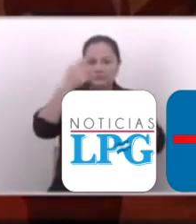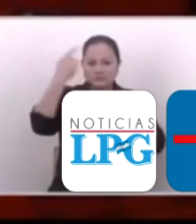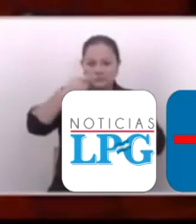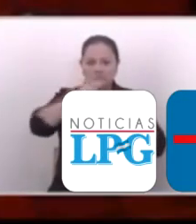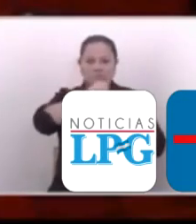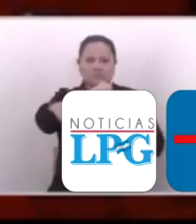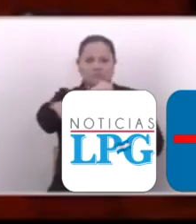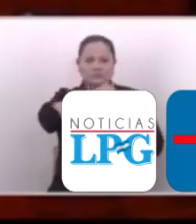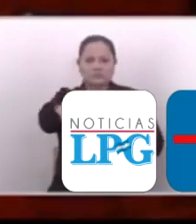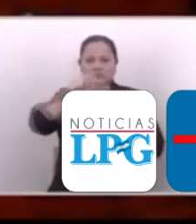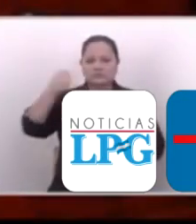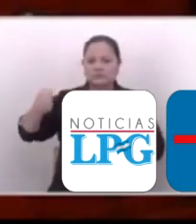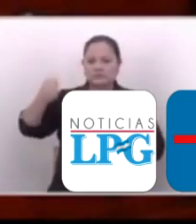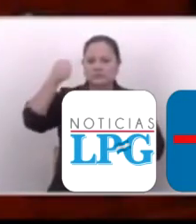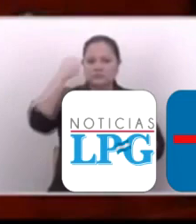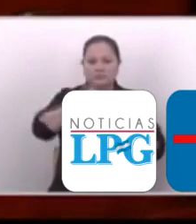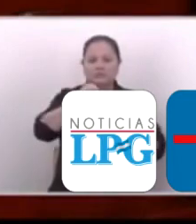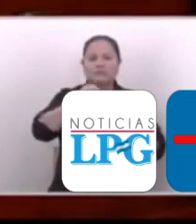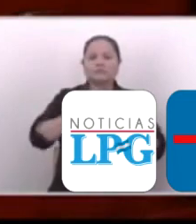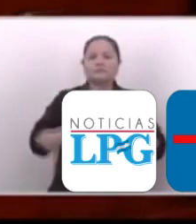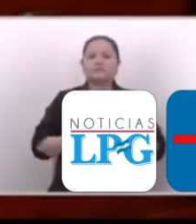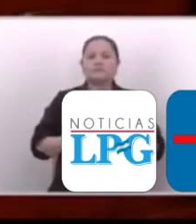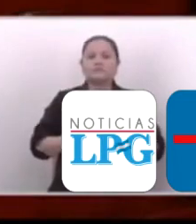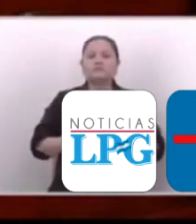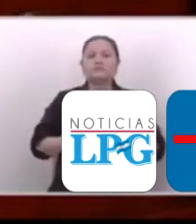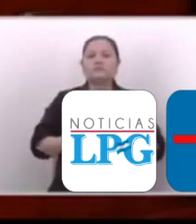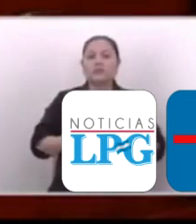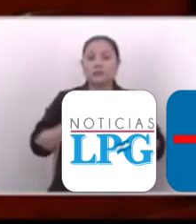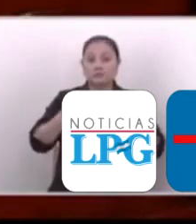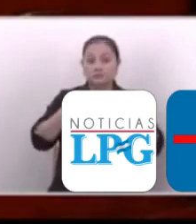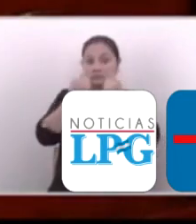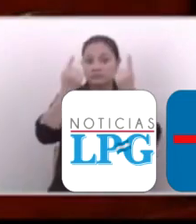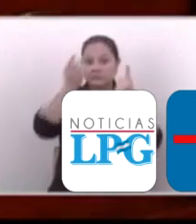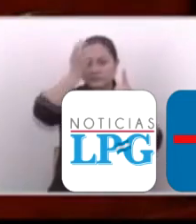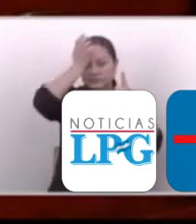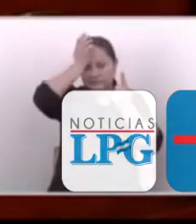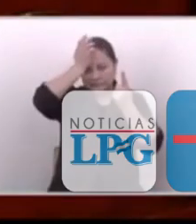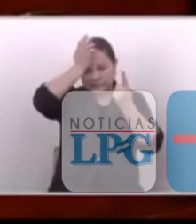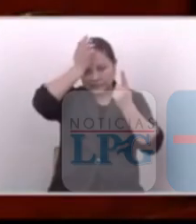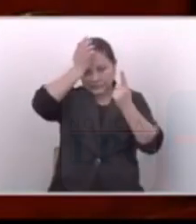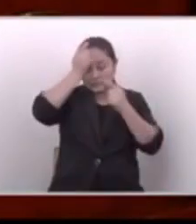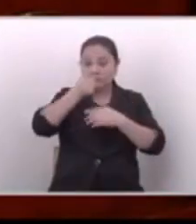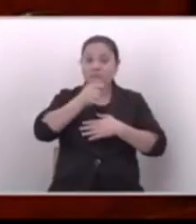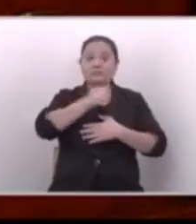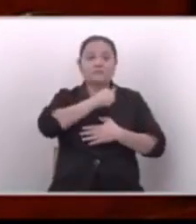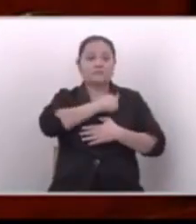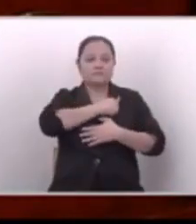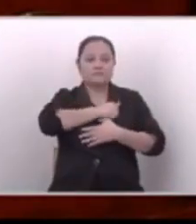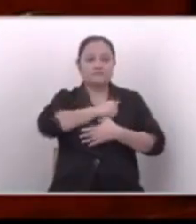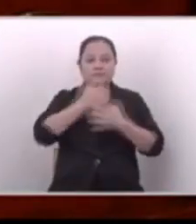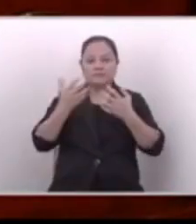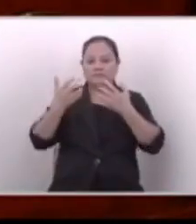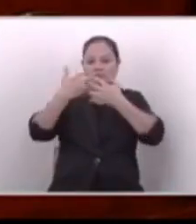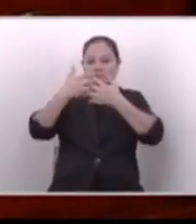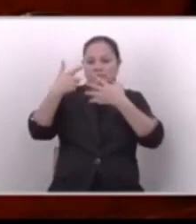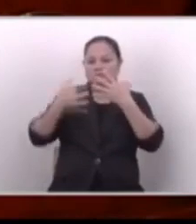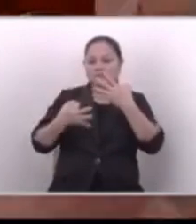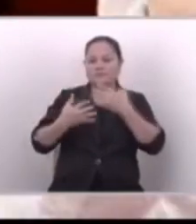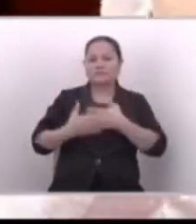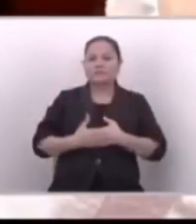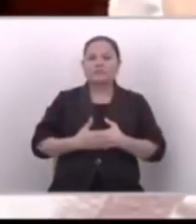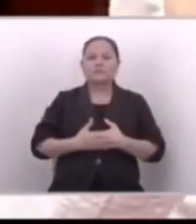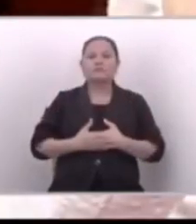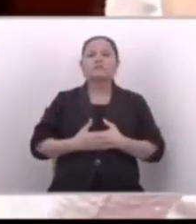de la procuraduría para la defensa de los Derechos Humanos permite concluir que la elección de Raquel caballero de Guevara al frente de la institución